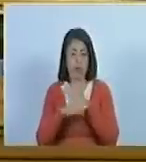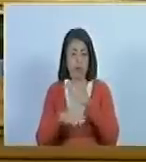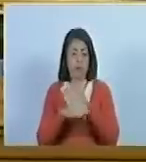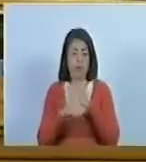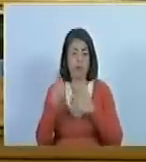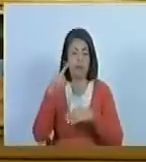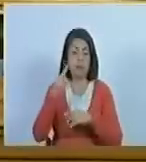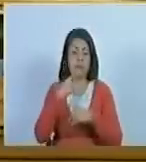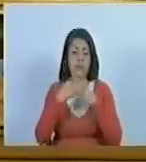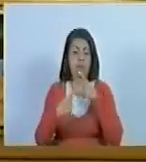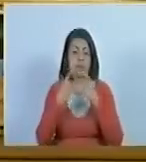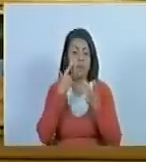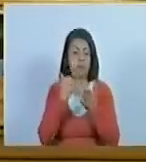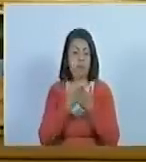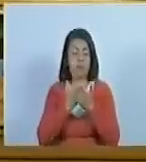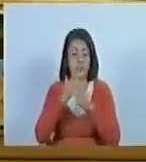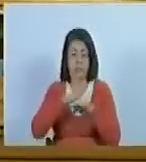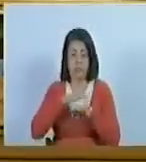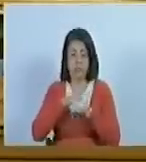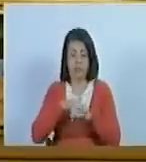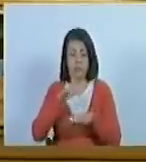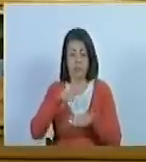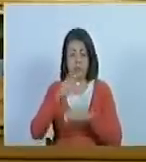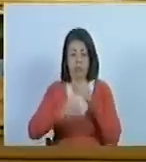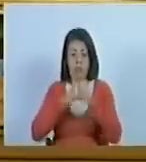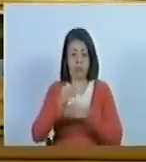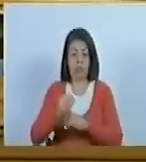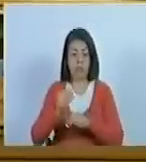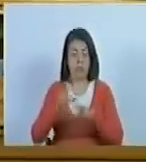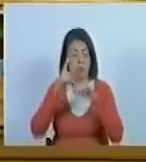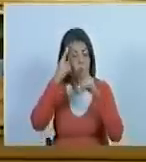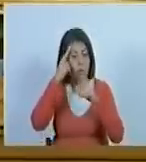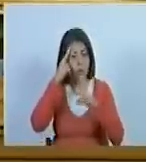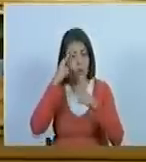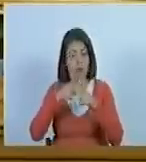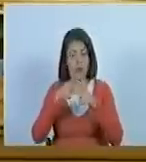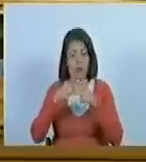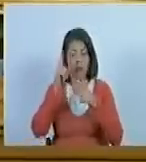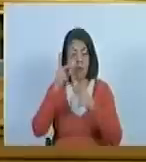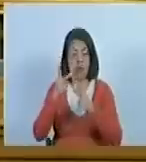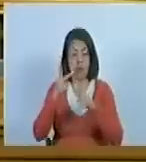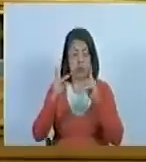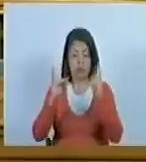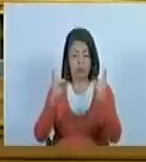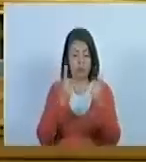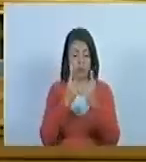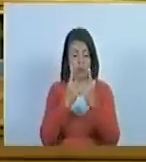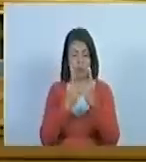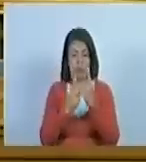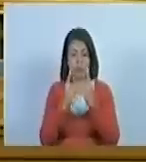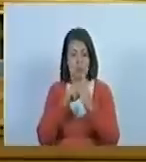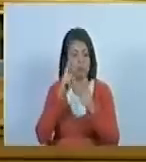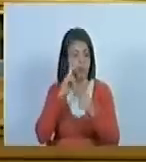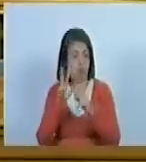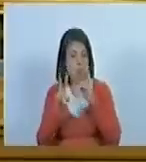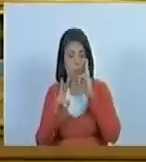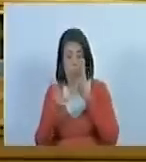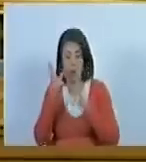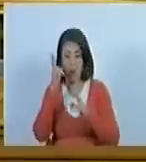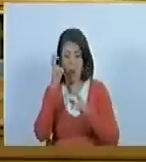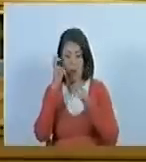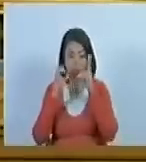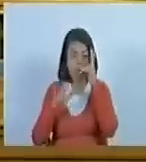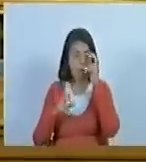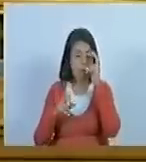o haya indicios reales de lo que está pasando. O en todo caso, que nos enteremos de las dos mitades de la verdad, que siempre tiende